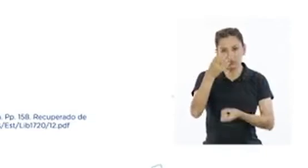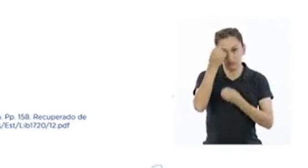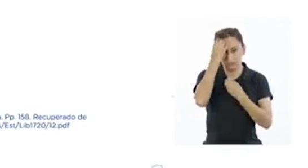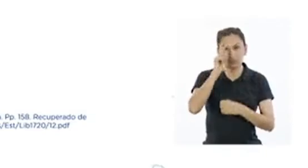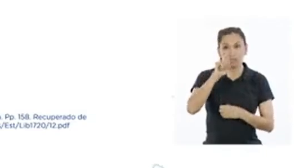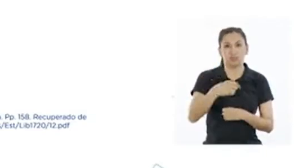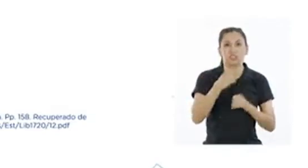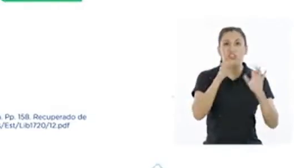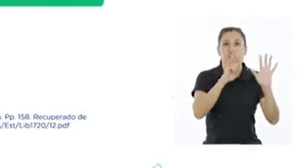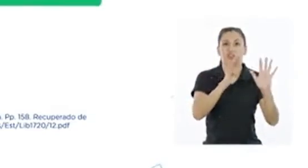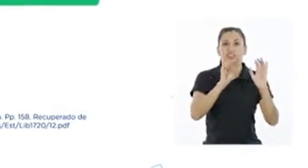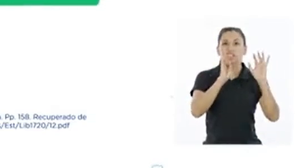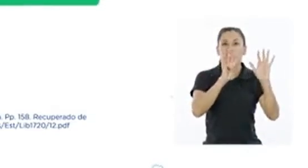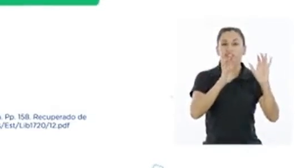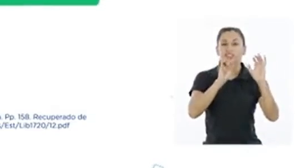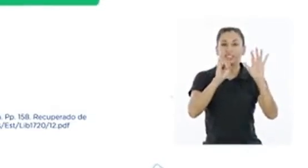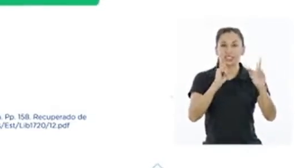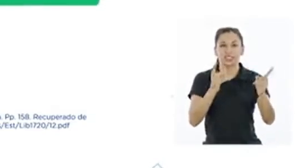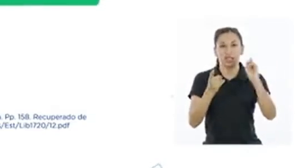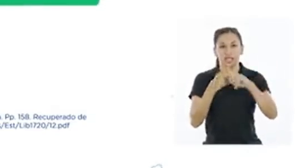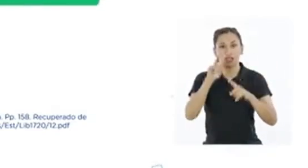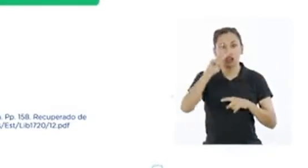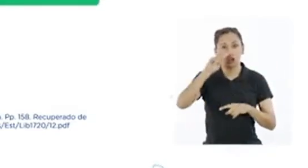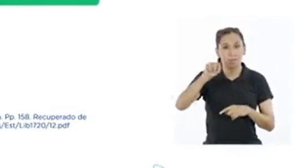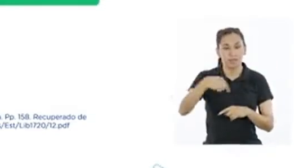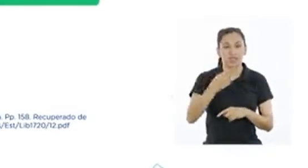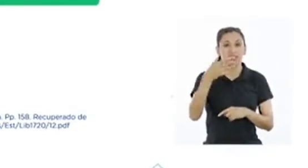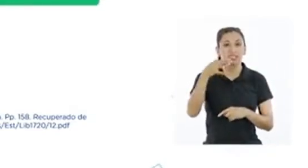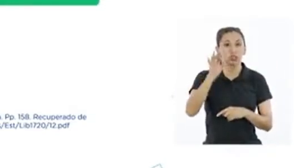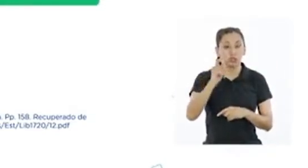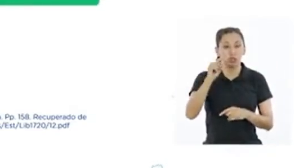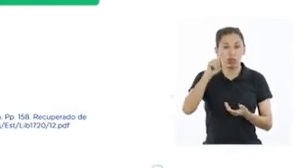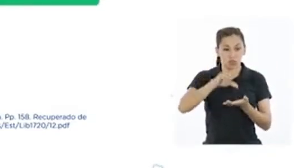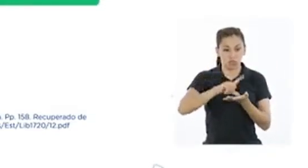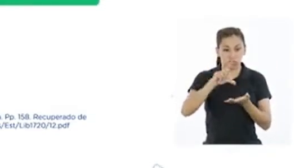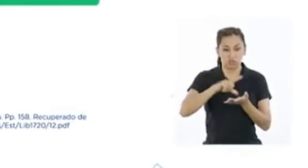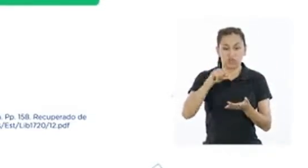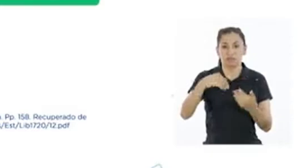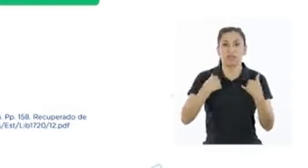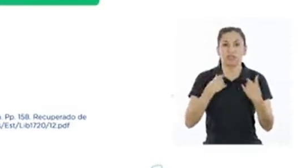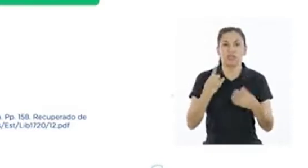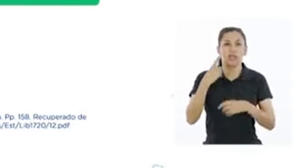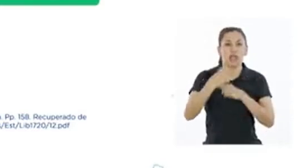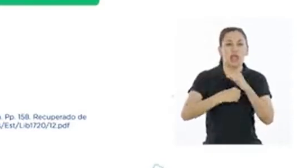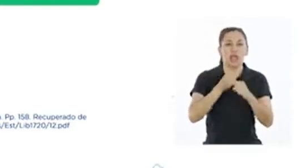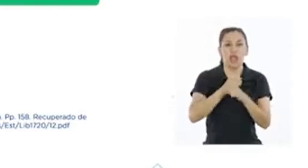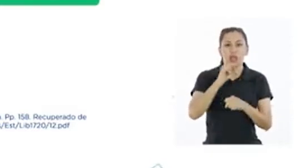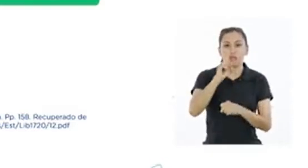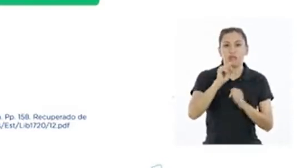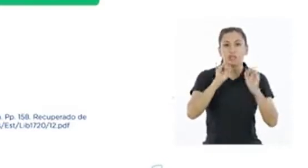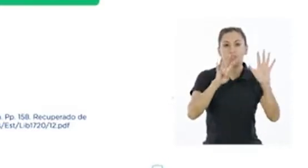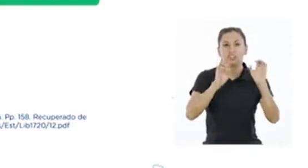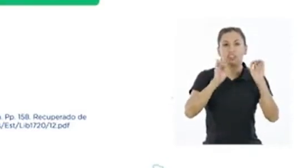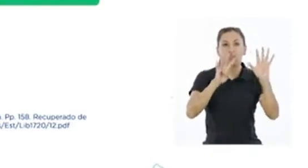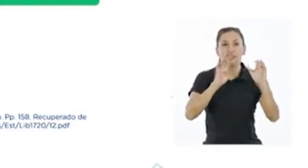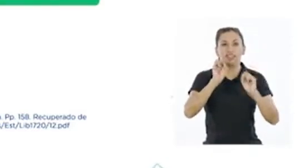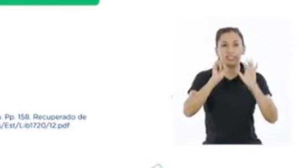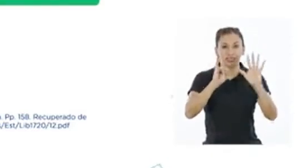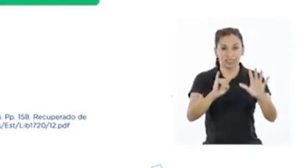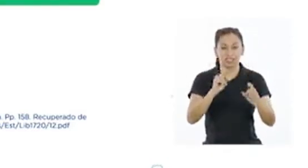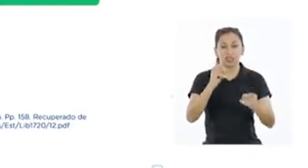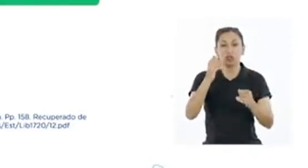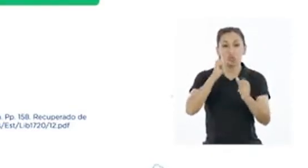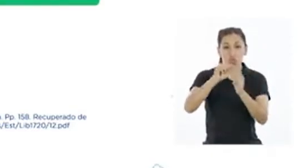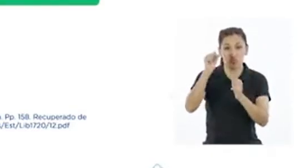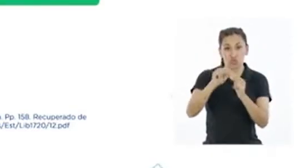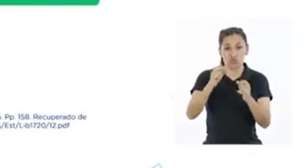años 1996 y 2019, para la provincia de Lima se encuentra que mientras en el año 1996 el